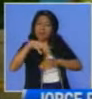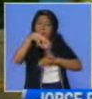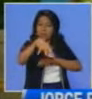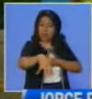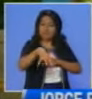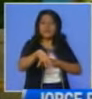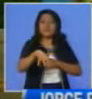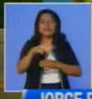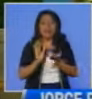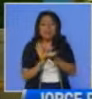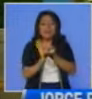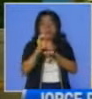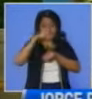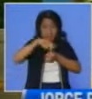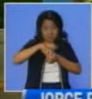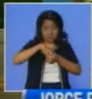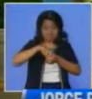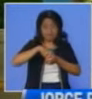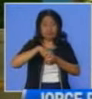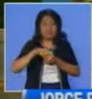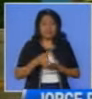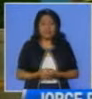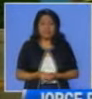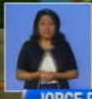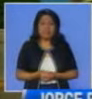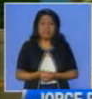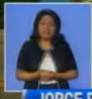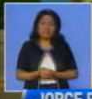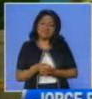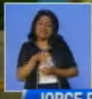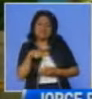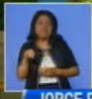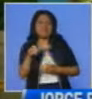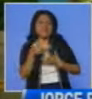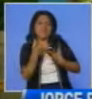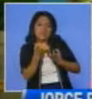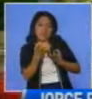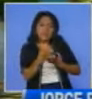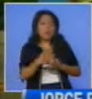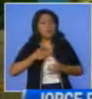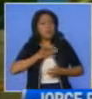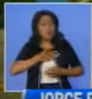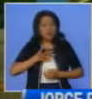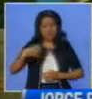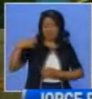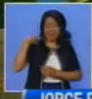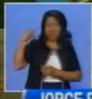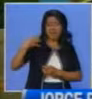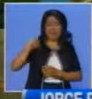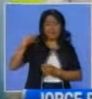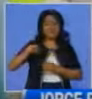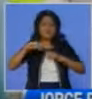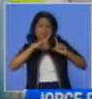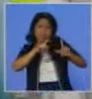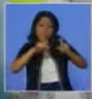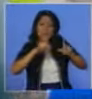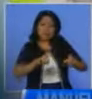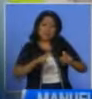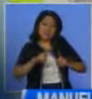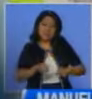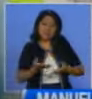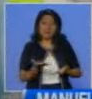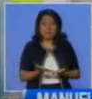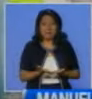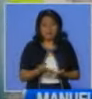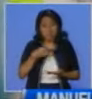del Seguro, recientemente posesionado en Guayaquil. Queríamos que conteste las quejas de los usuarios y afiliados. Váyase, dice,